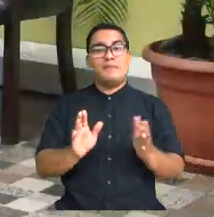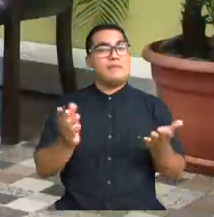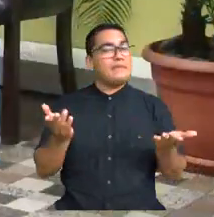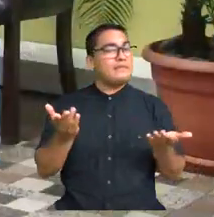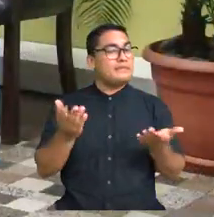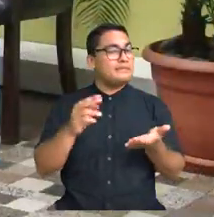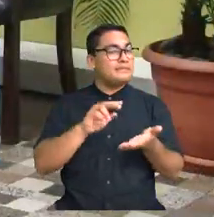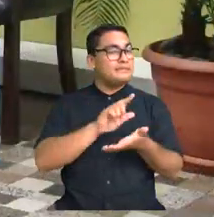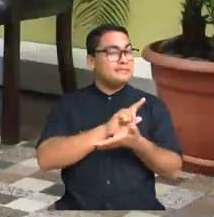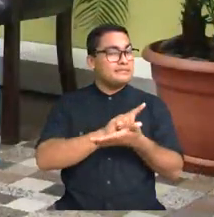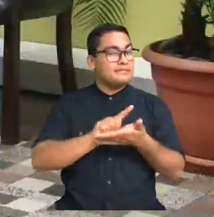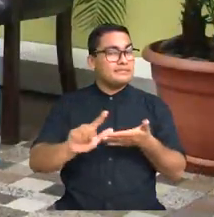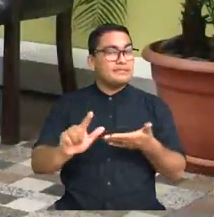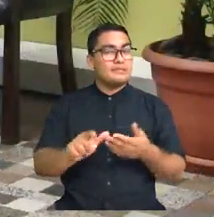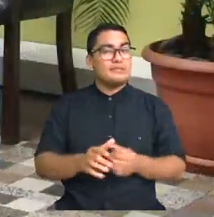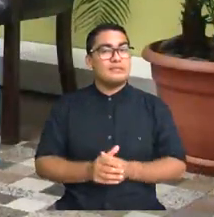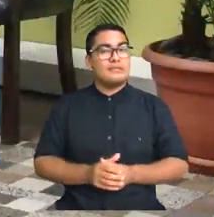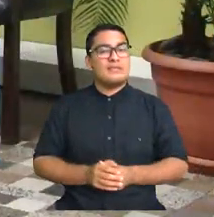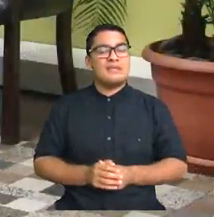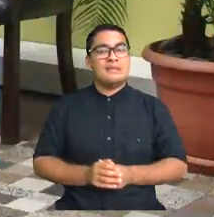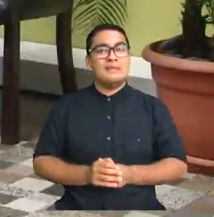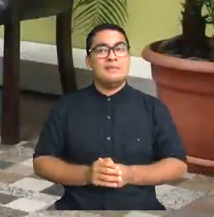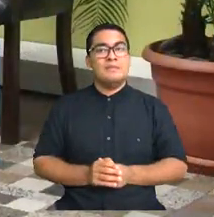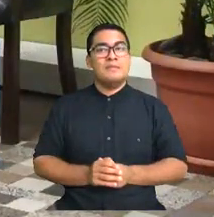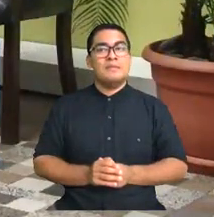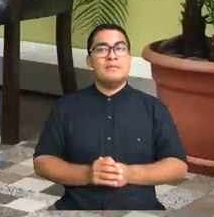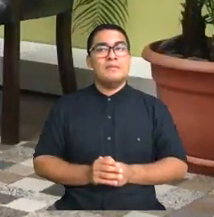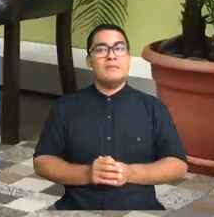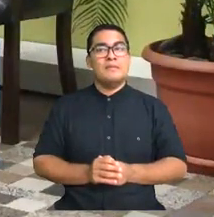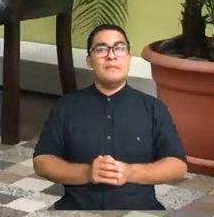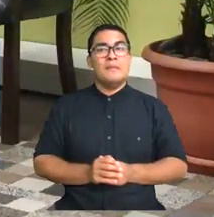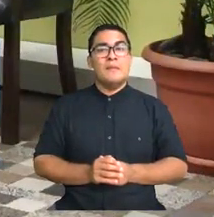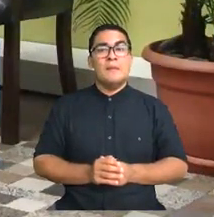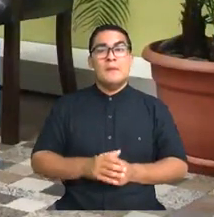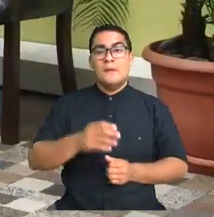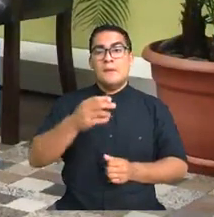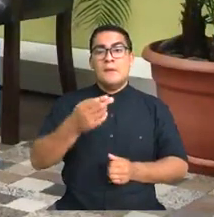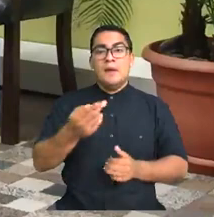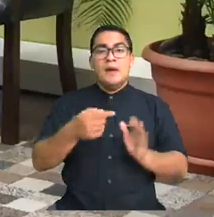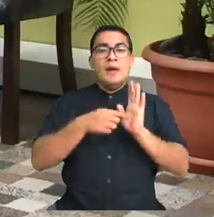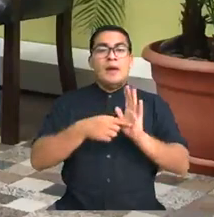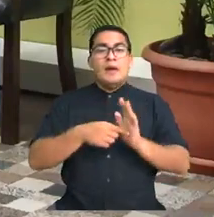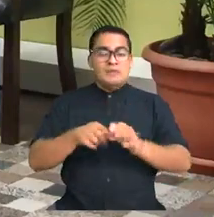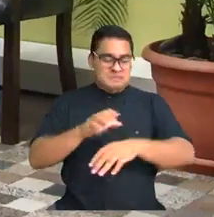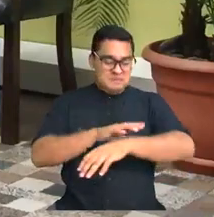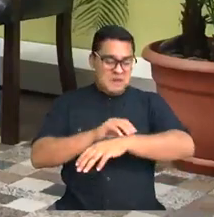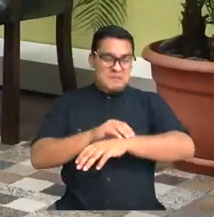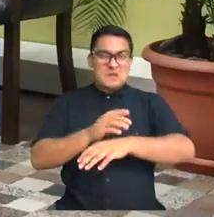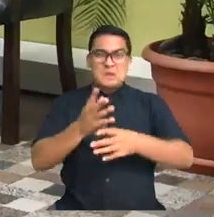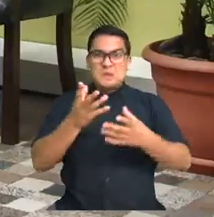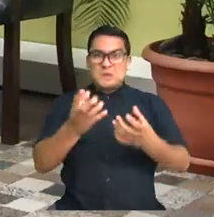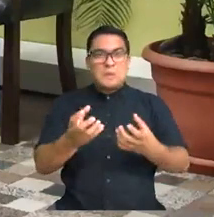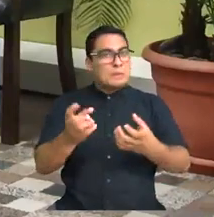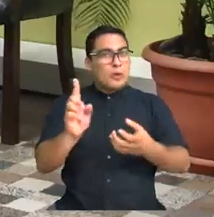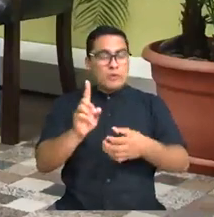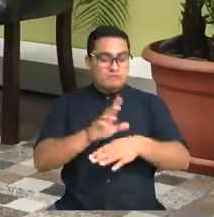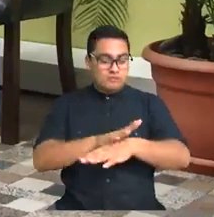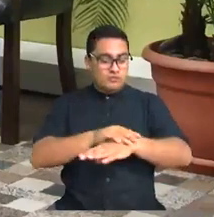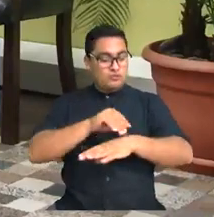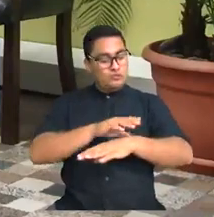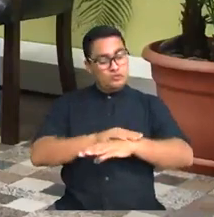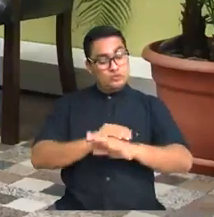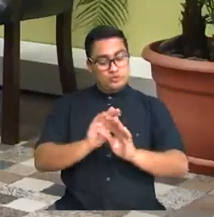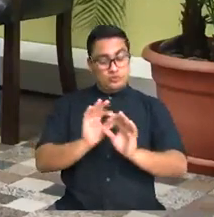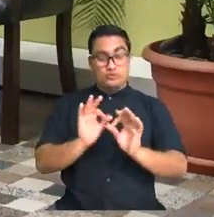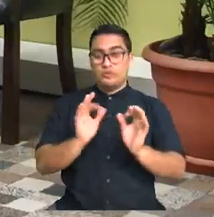limpieza. Además de eso, la segunda es la hidratación. Entonces, como les decía, no